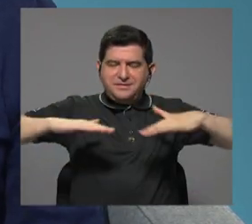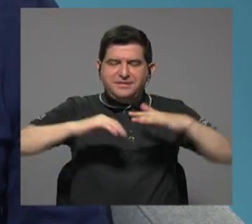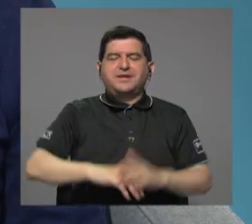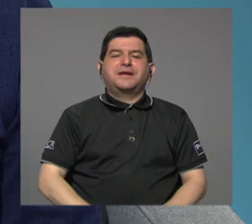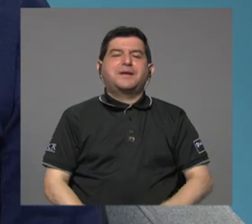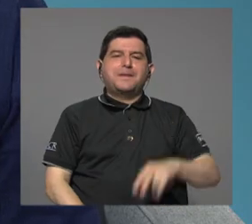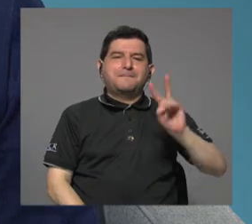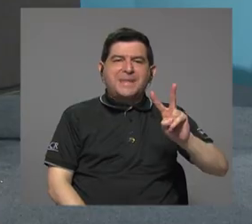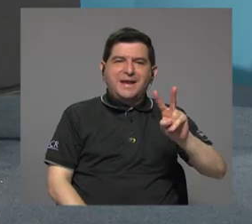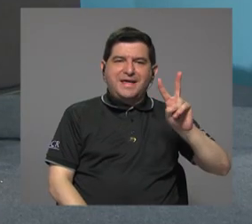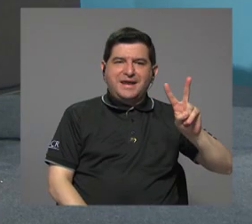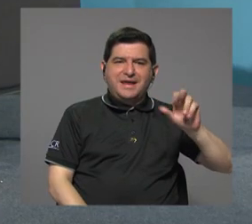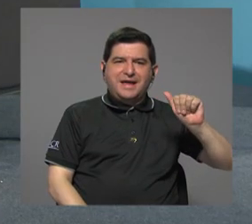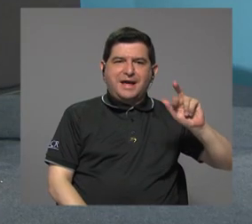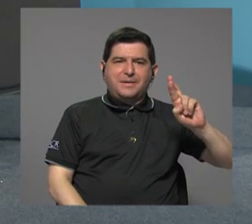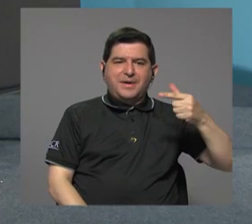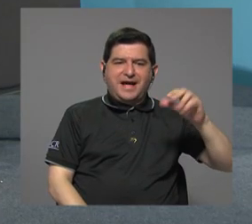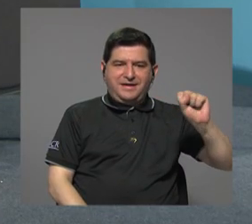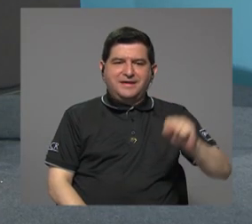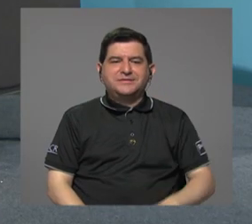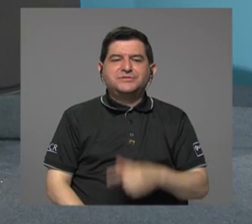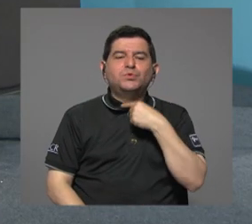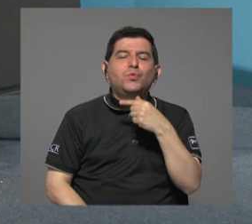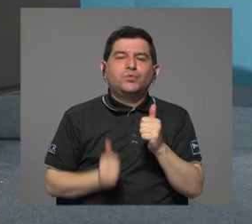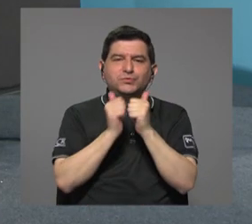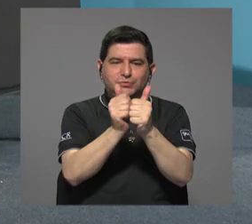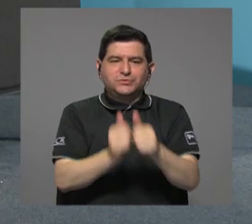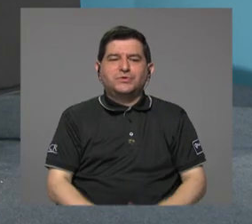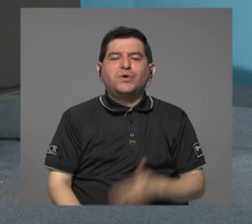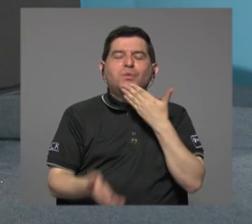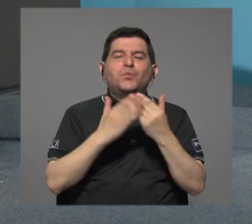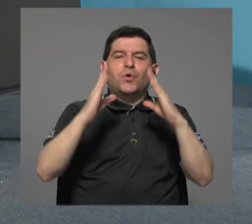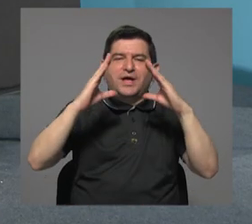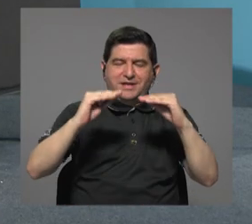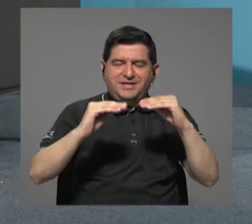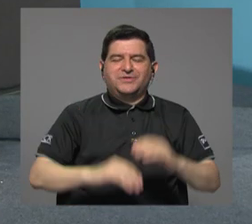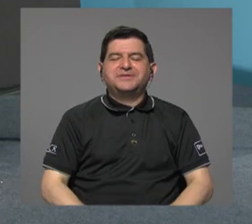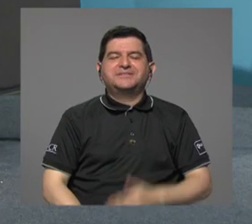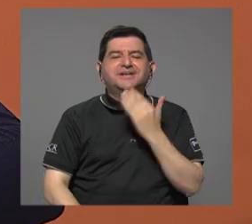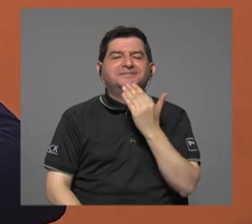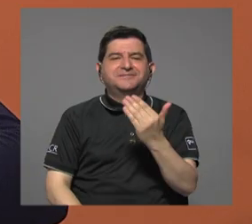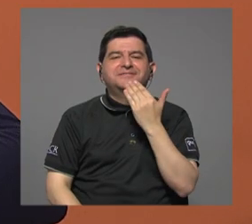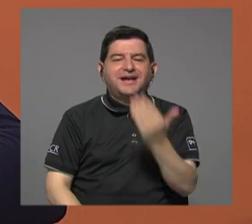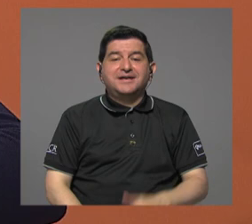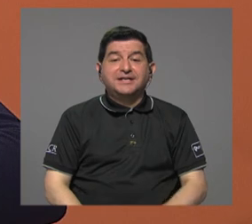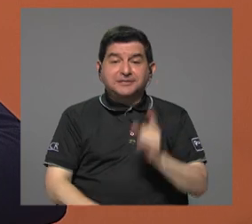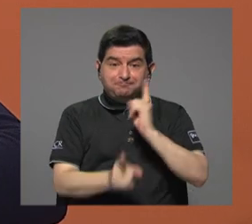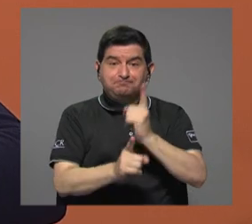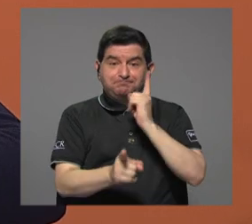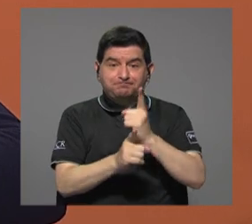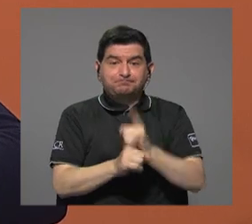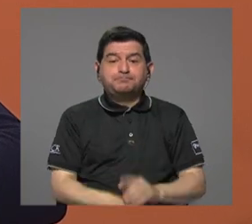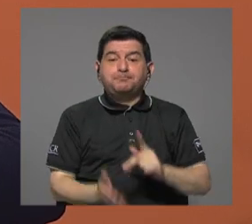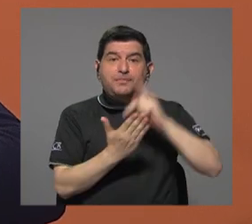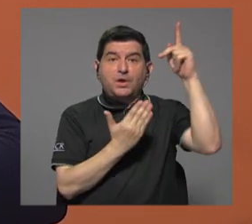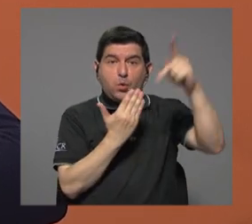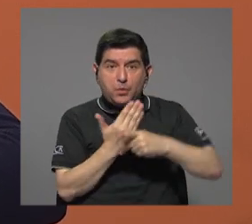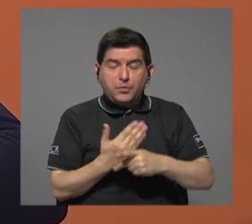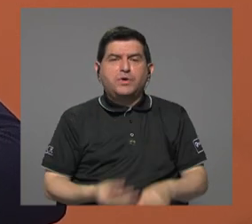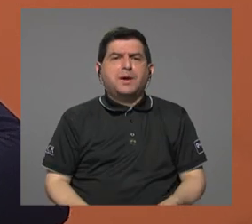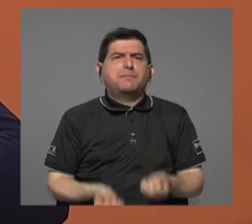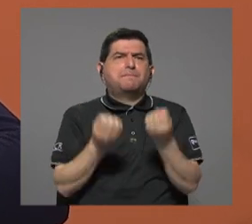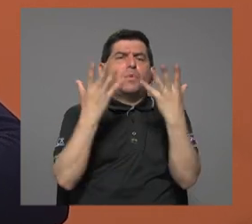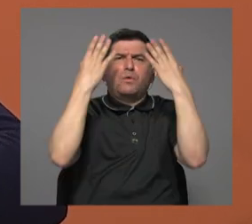valeria vargas buenas noches valeria un placer estar con vos buenas noches doña laura muchas gracias y efectivamente un programa lleno de